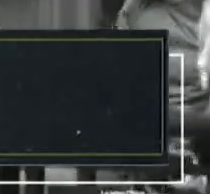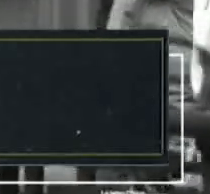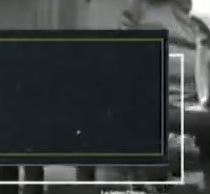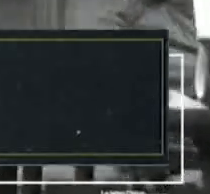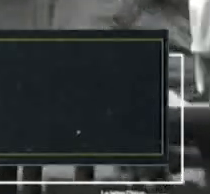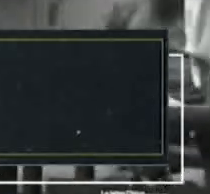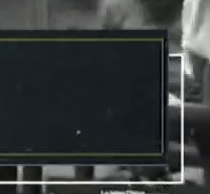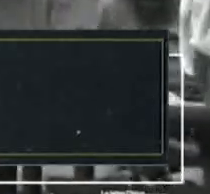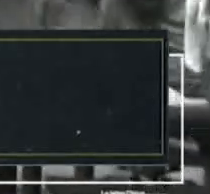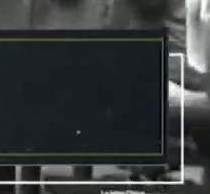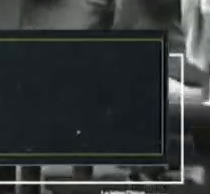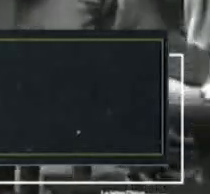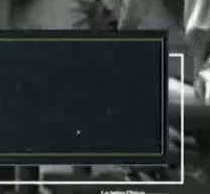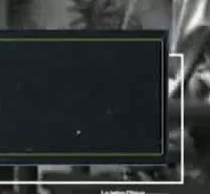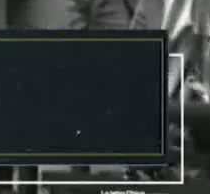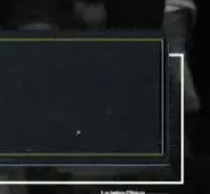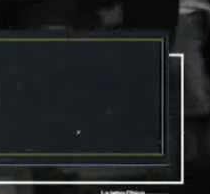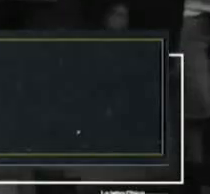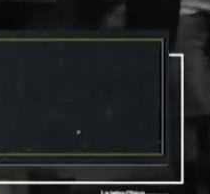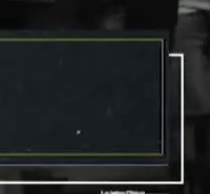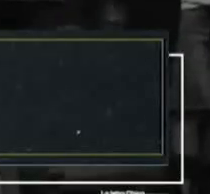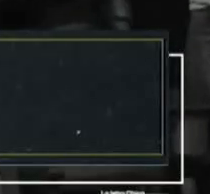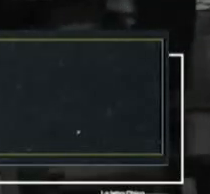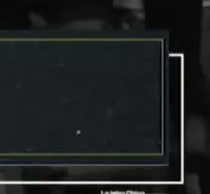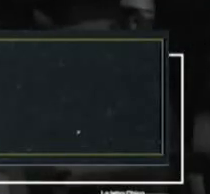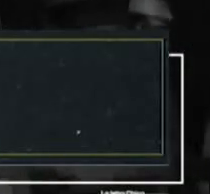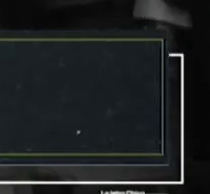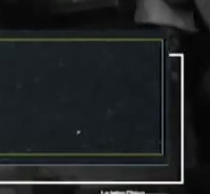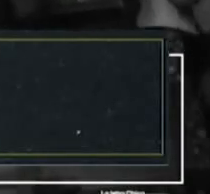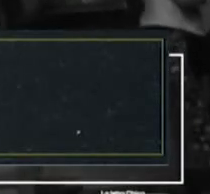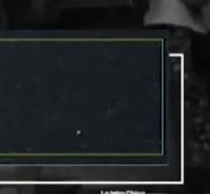ley que regula la producción y venta de marihuana bajo control del Estado.